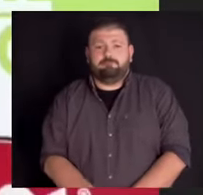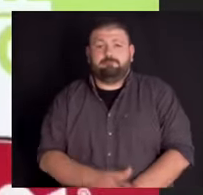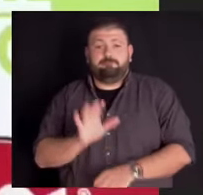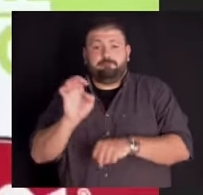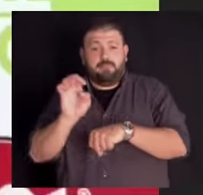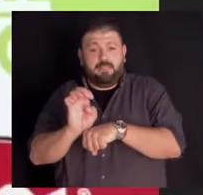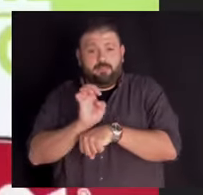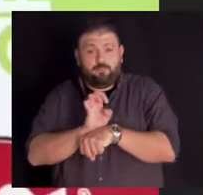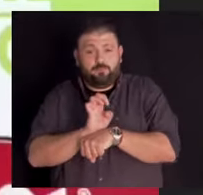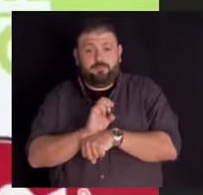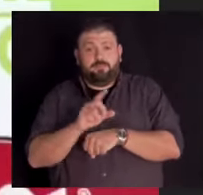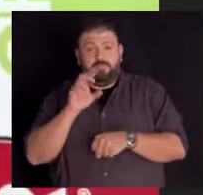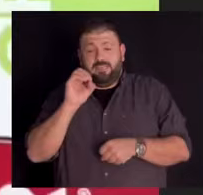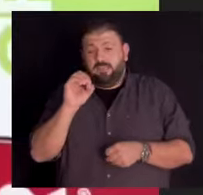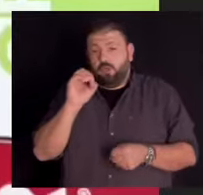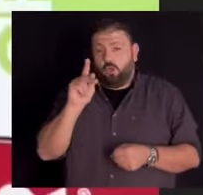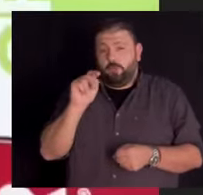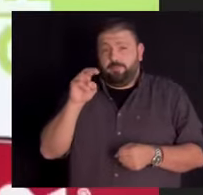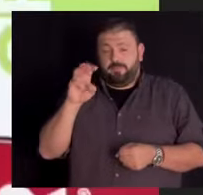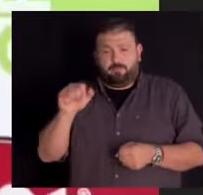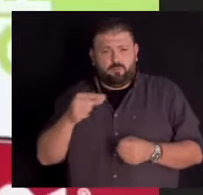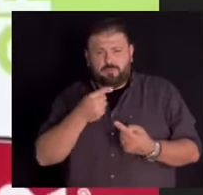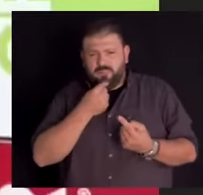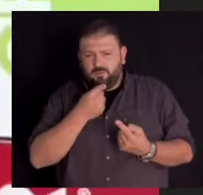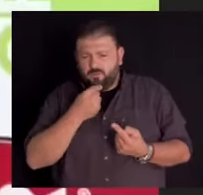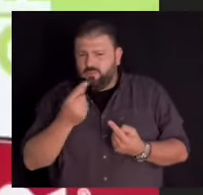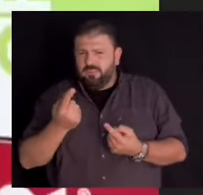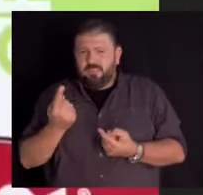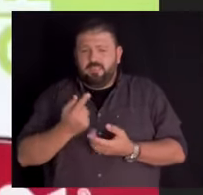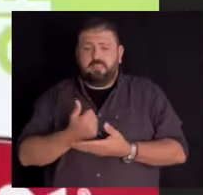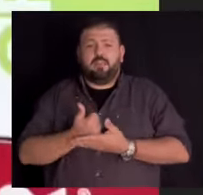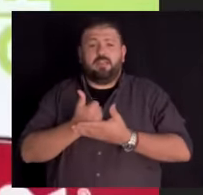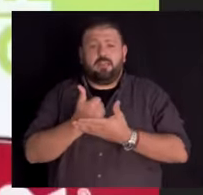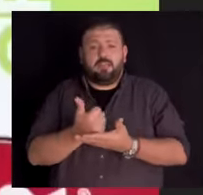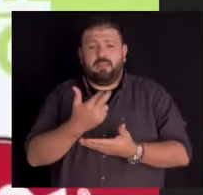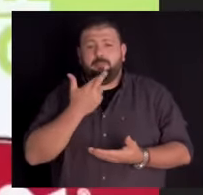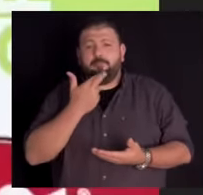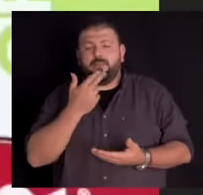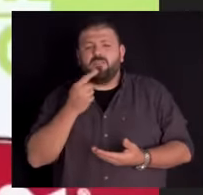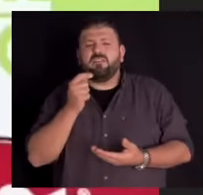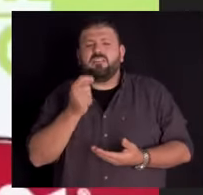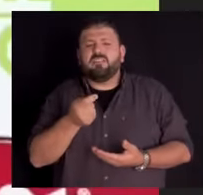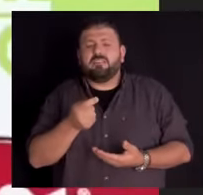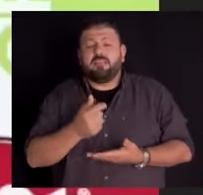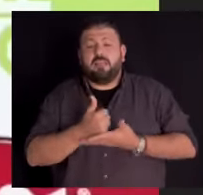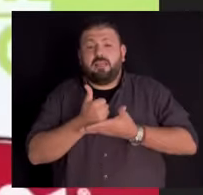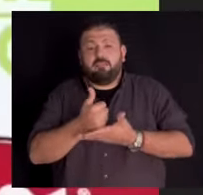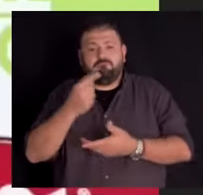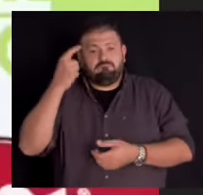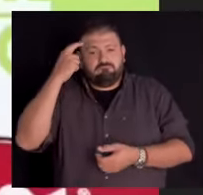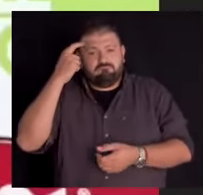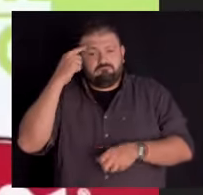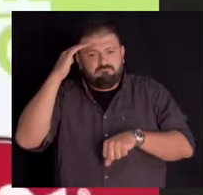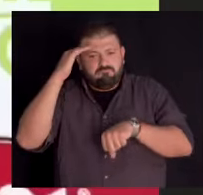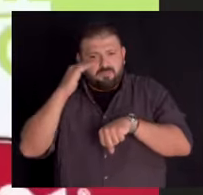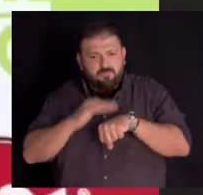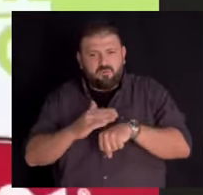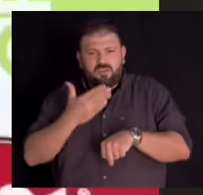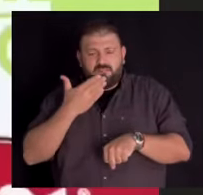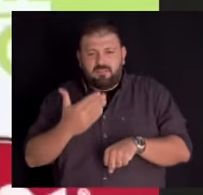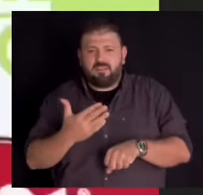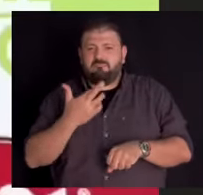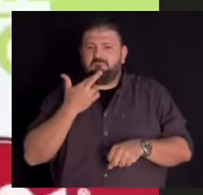Entonces, el Optimus en los niños, ¿qué va a ayudarlos? Una mejor memoria, un mejor desarrollo en la